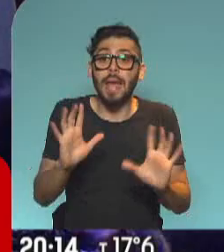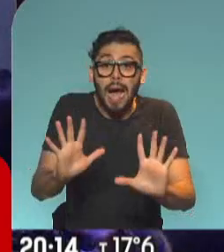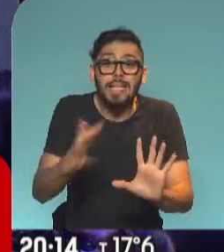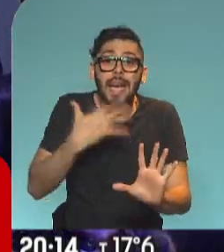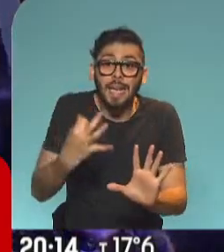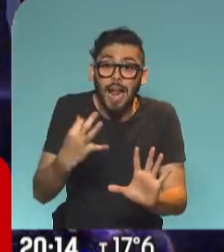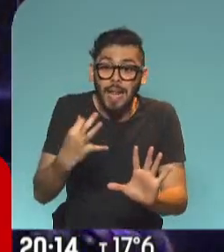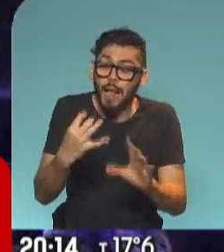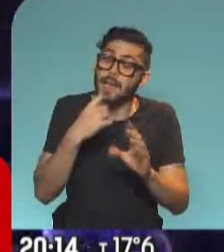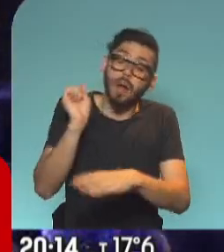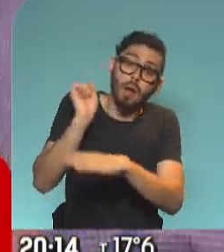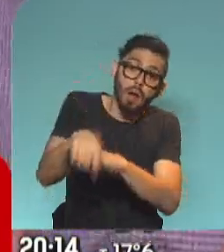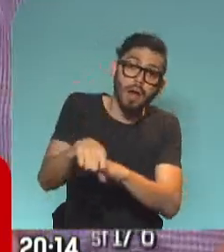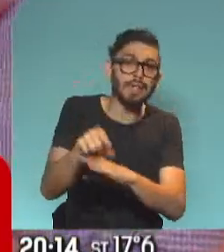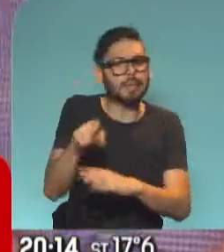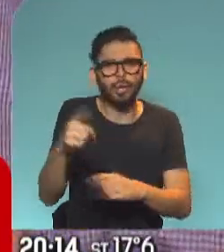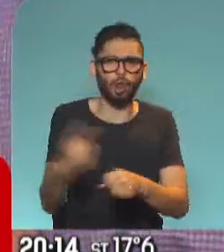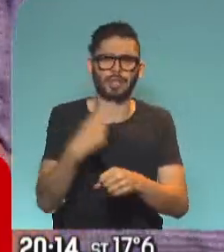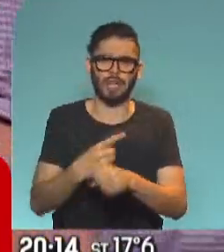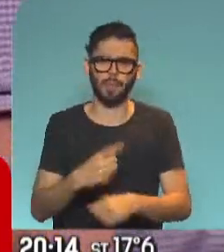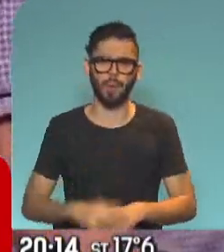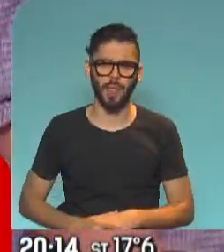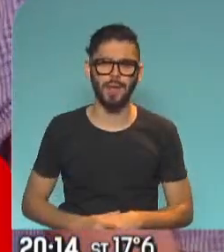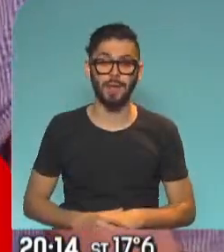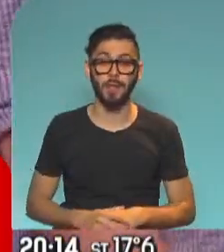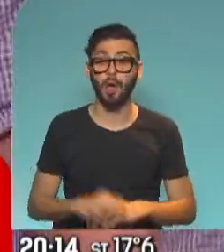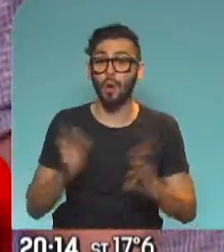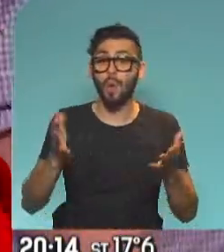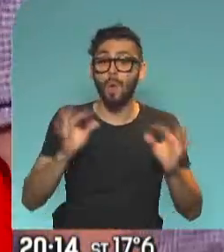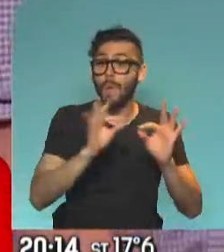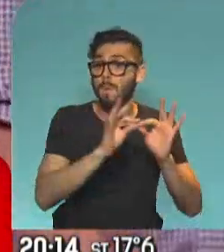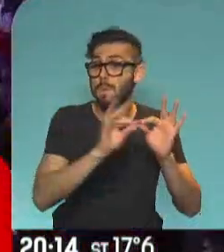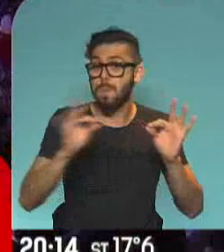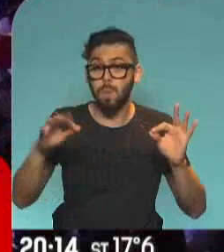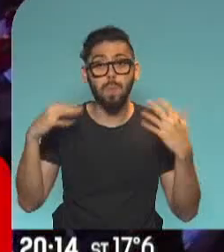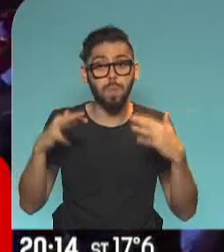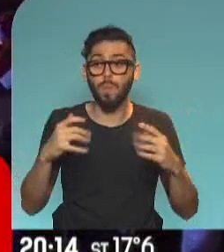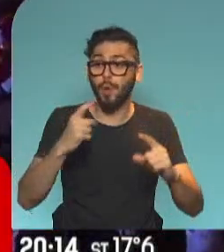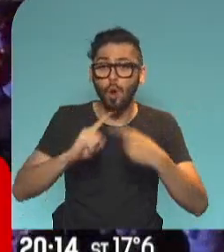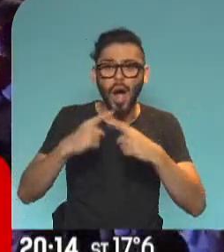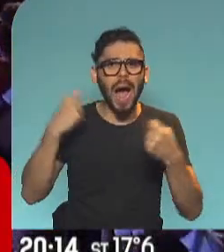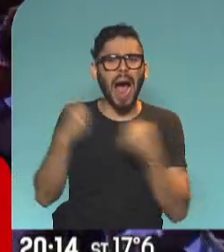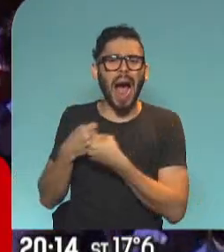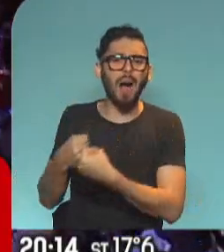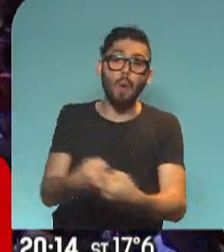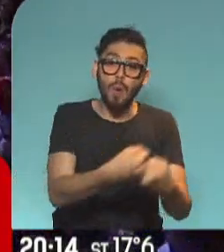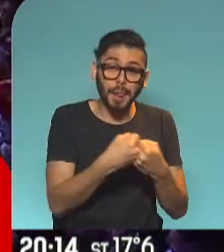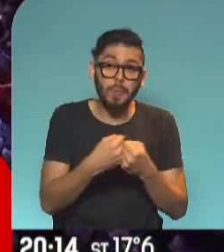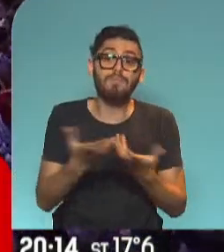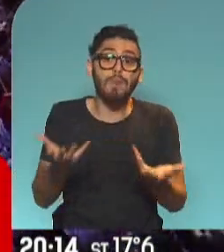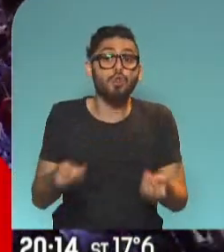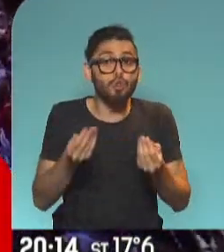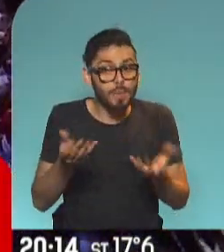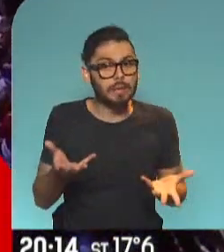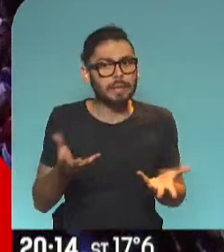menos ignorarla. Ajá. ¿Cómo se hace, no? Para ¿cómo llegamos a ese acuerdo? Claro, pero, ¿cómo se hace sí. para un acuerdo tan plural? Cuando, por lo